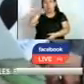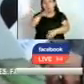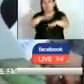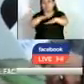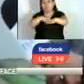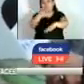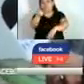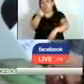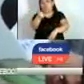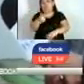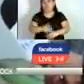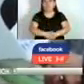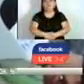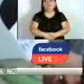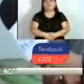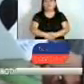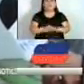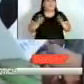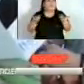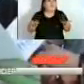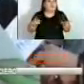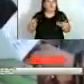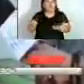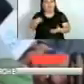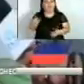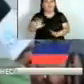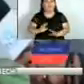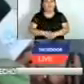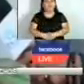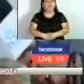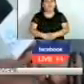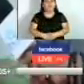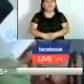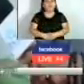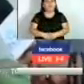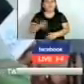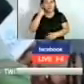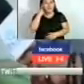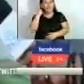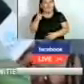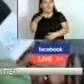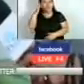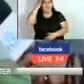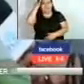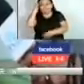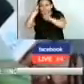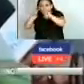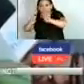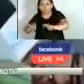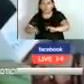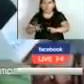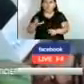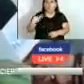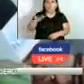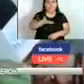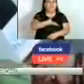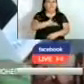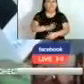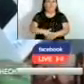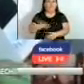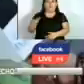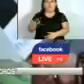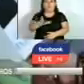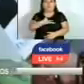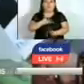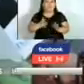Policía, para que pues ellos tomen ahí control de esa situación. Nosotros pues como JED en